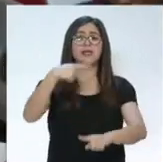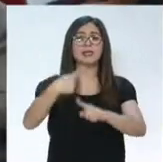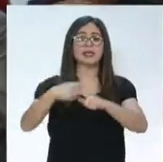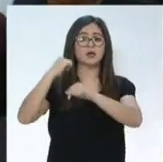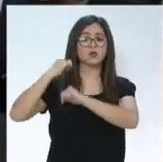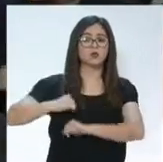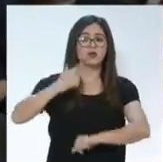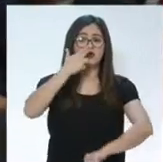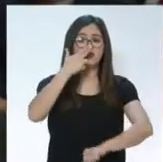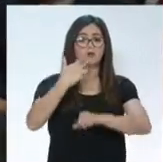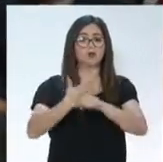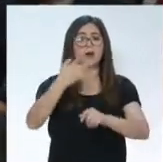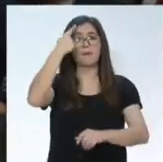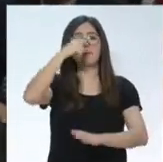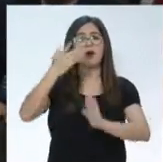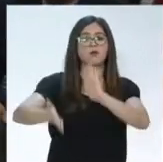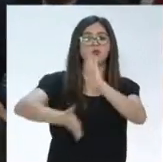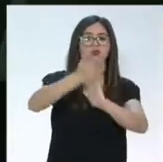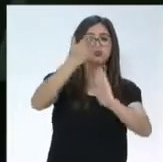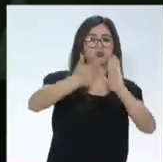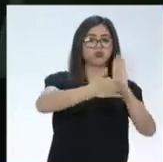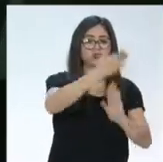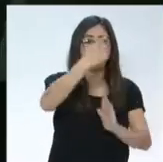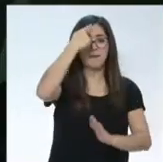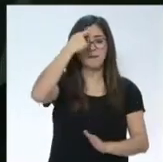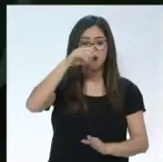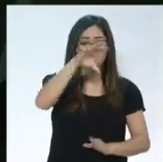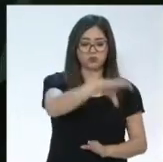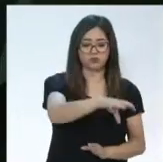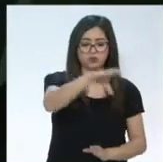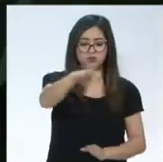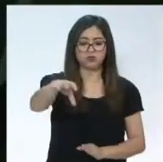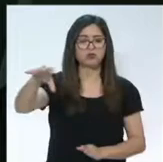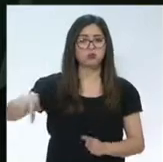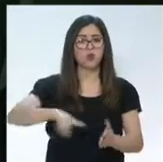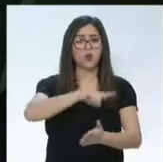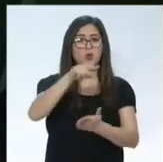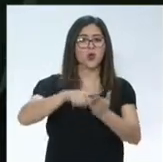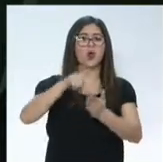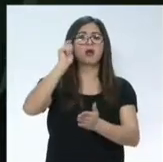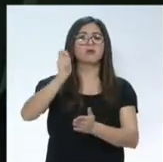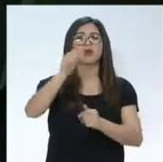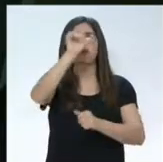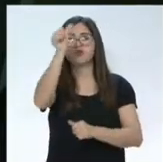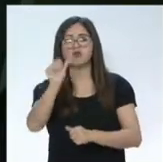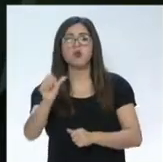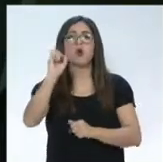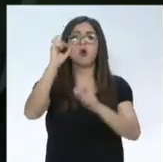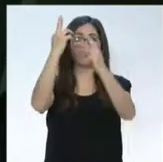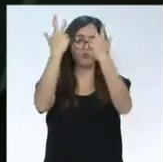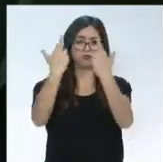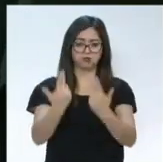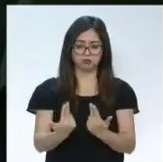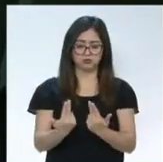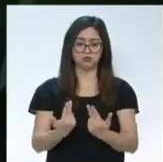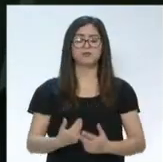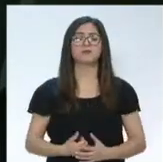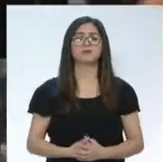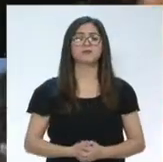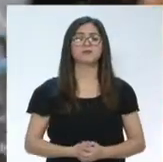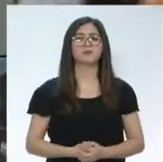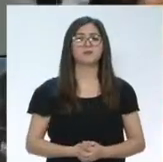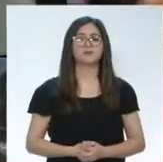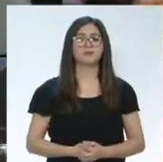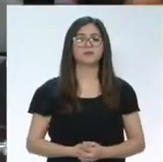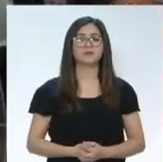cada uno de los cuadrantes en los que se dividieron las zonas afectadas. Para realizar este proceso, miren nada más, de asignación de